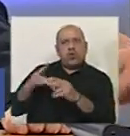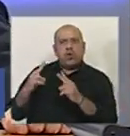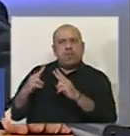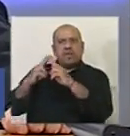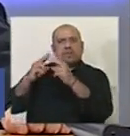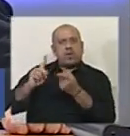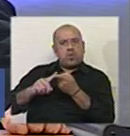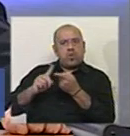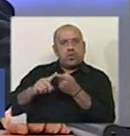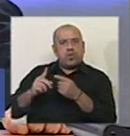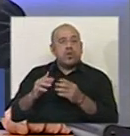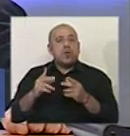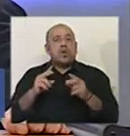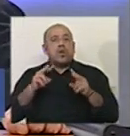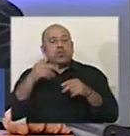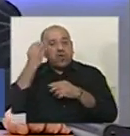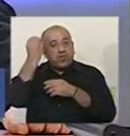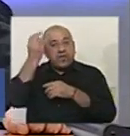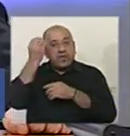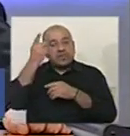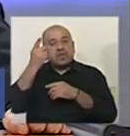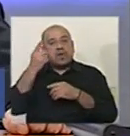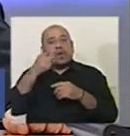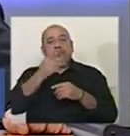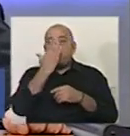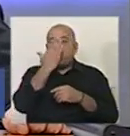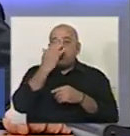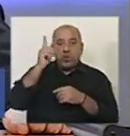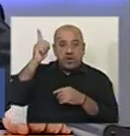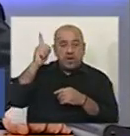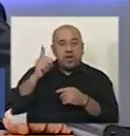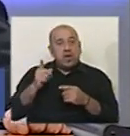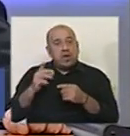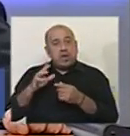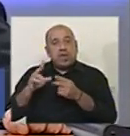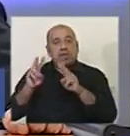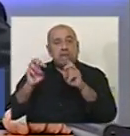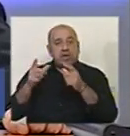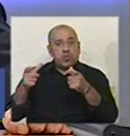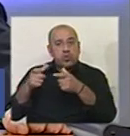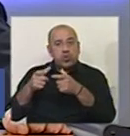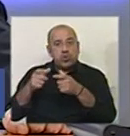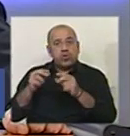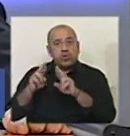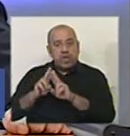en la conferencia del cambio climático, perdón, en Colombia, en Polonia, de la ONU, se han